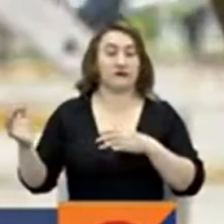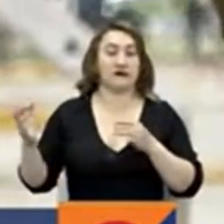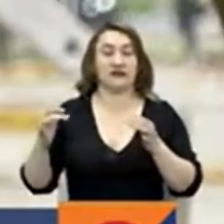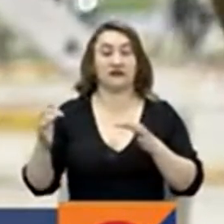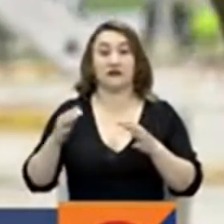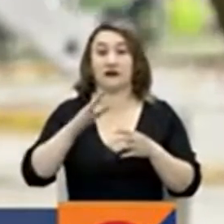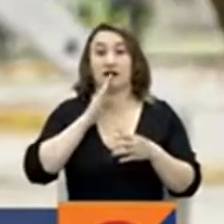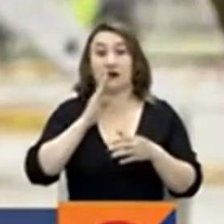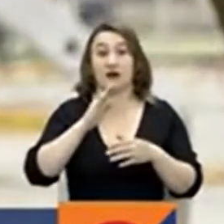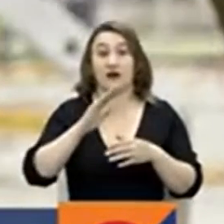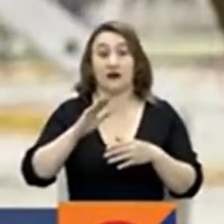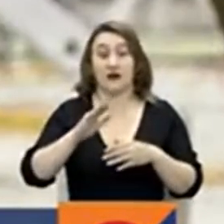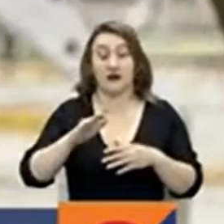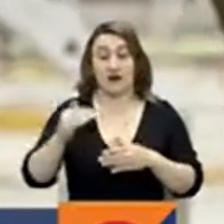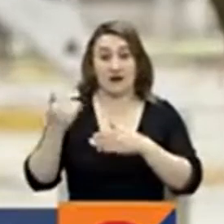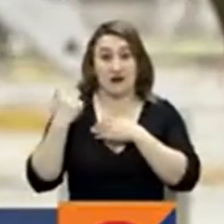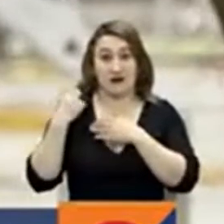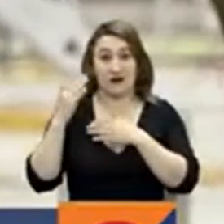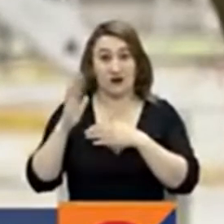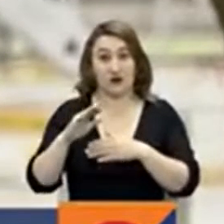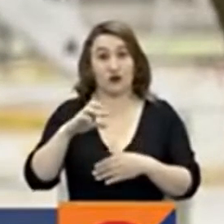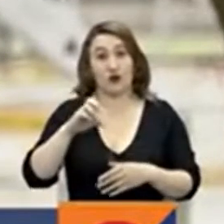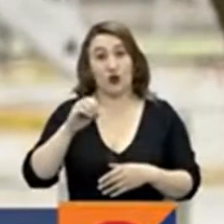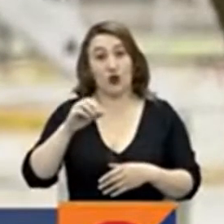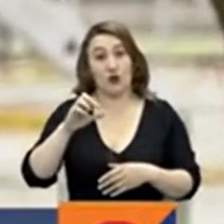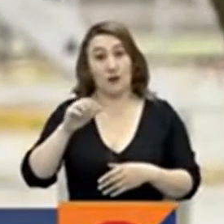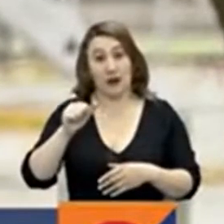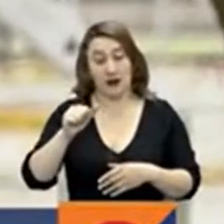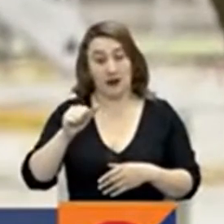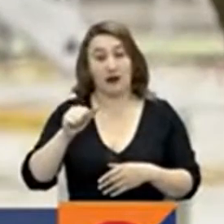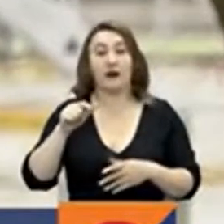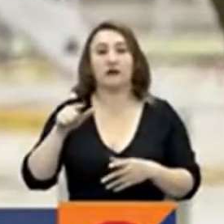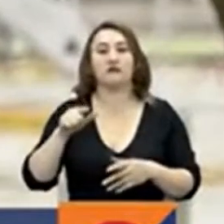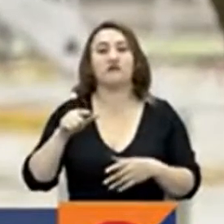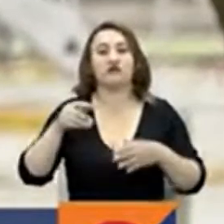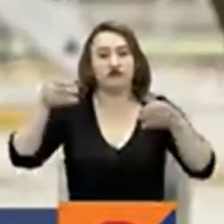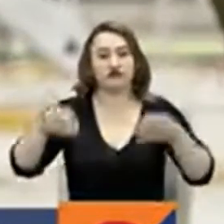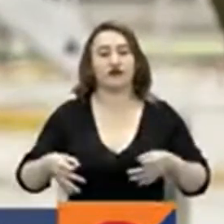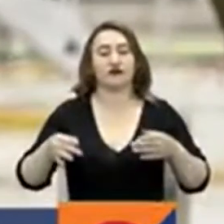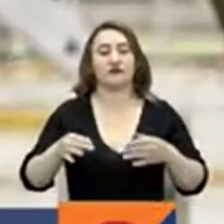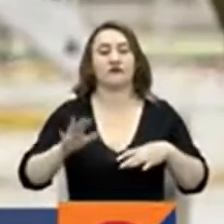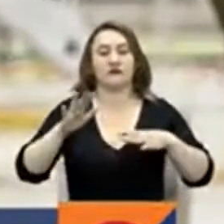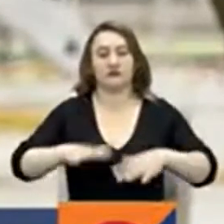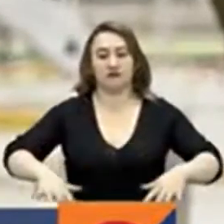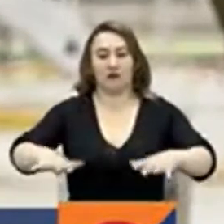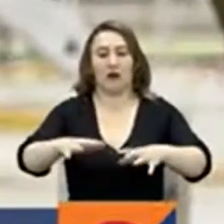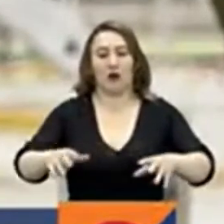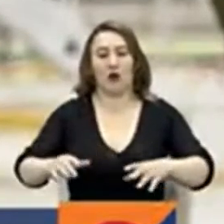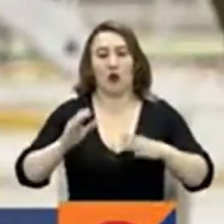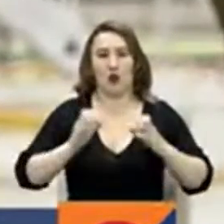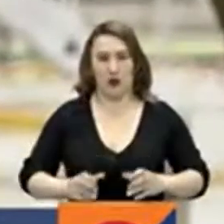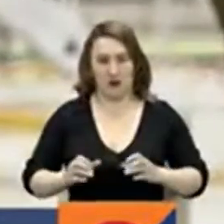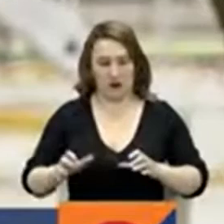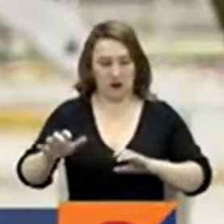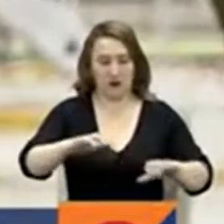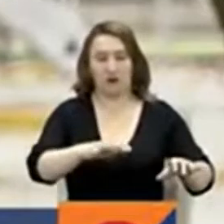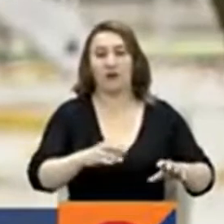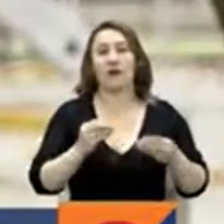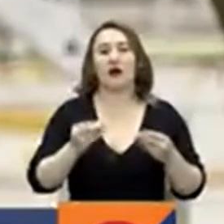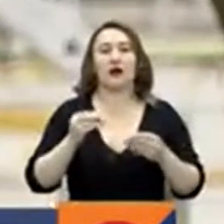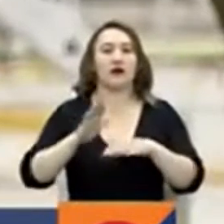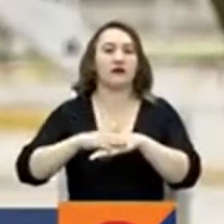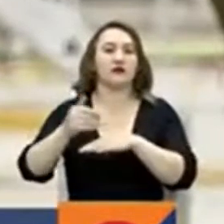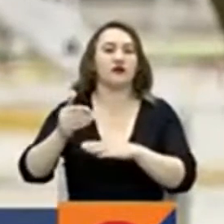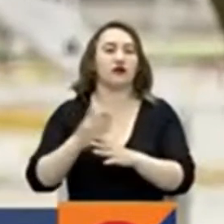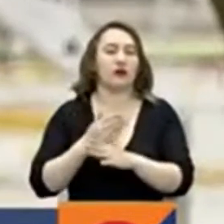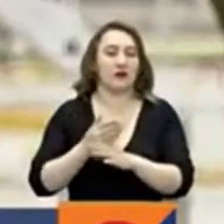sargento encargado de este batallón de la Popa de acomodar esta escena, donde acomodaban los cuerpos y toda la escena, para no tener